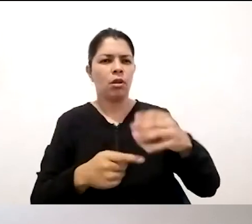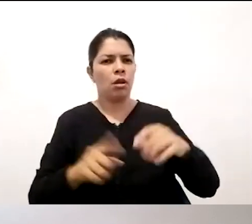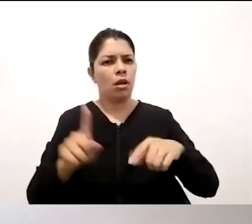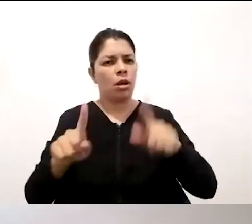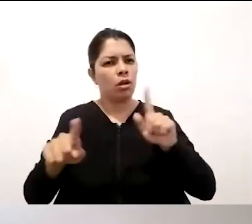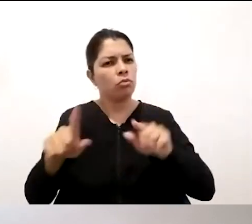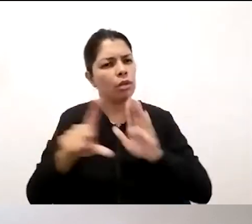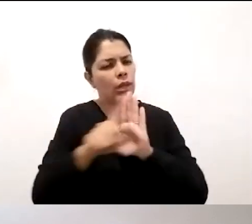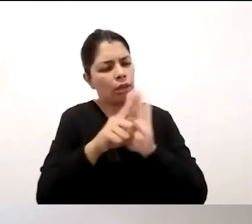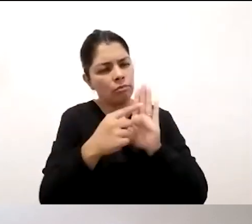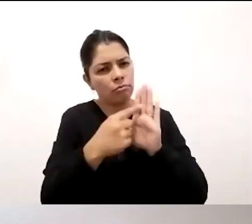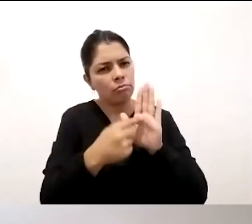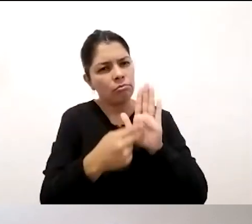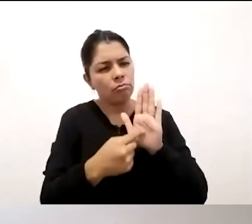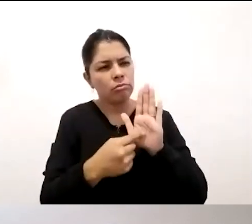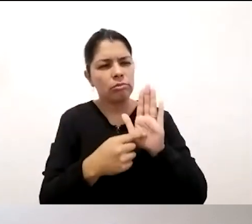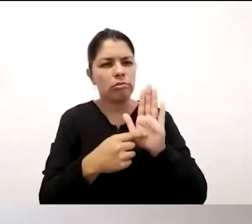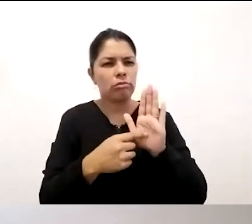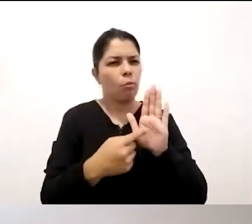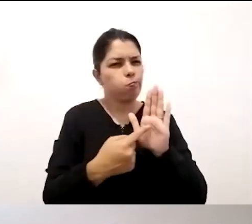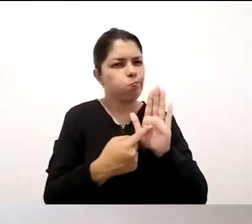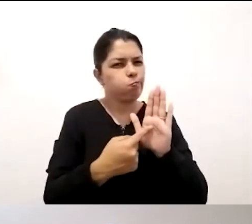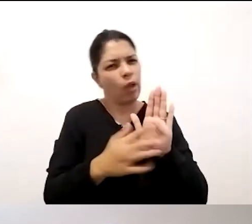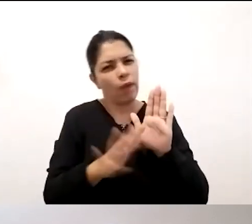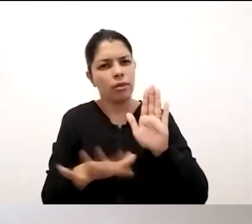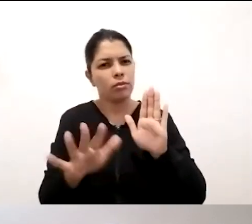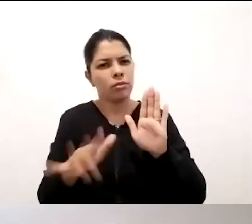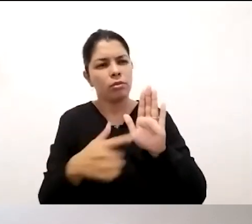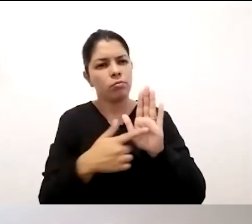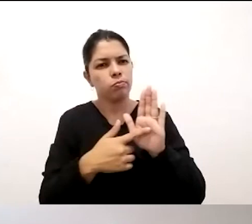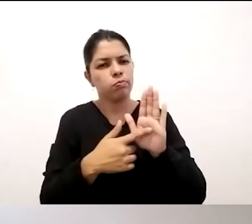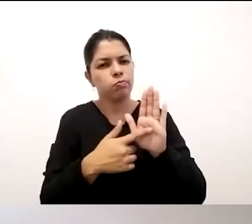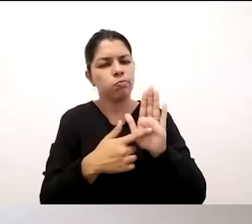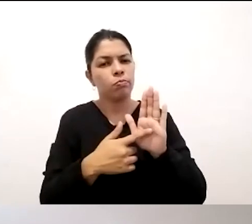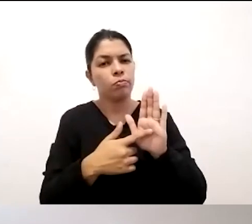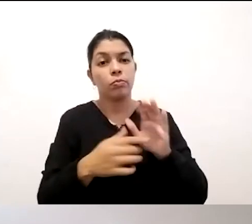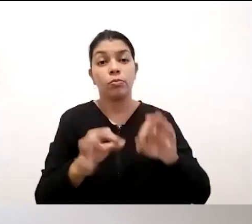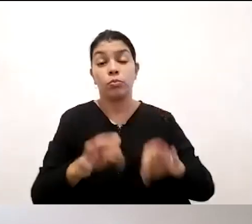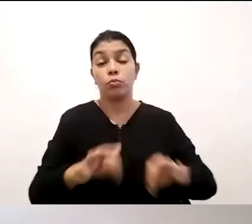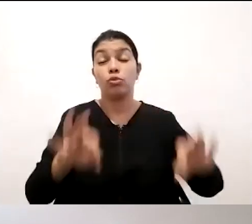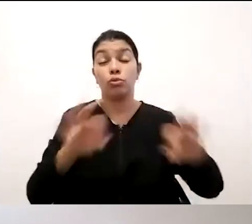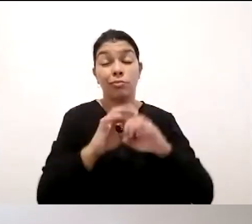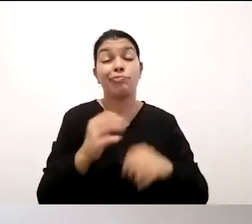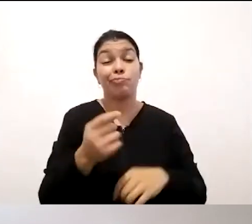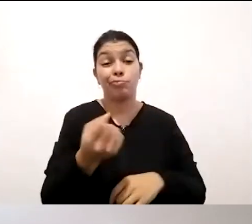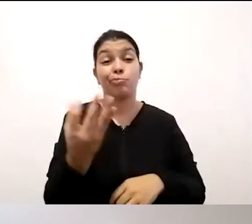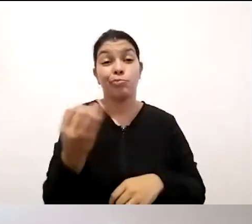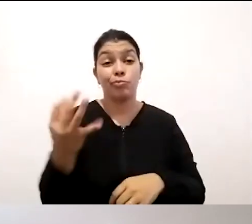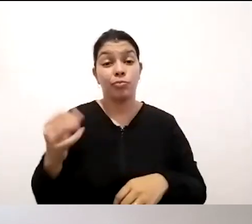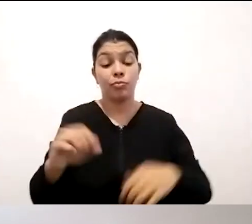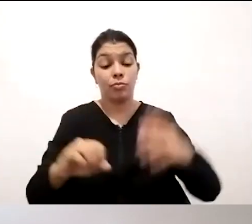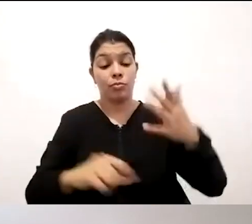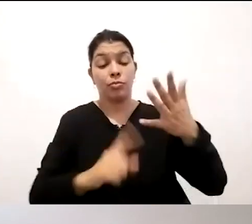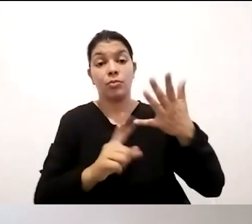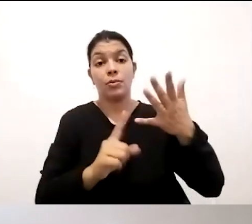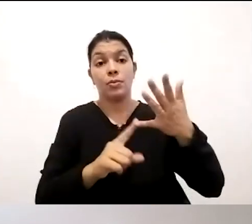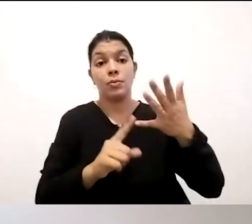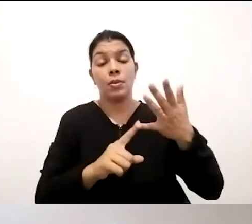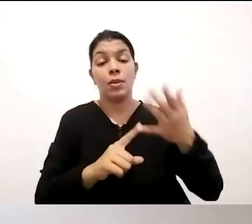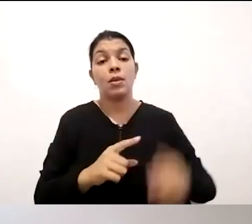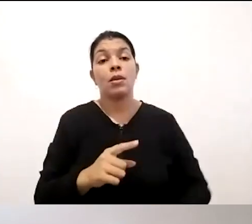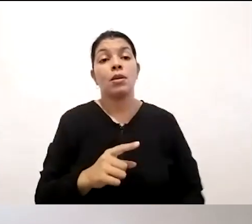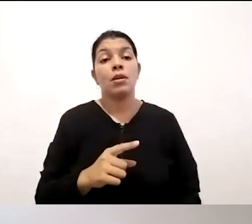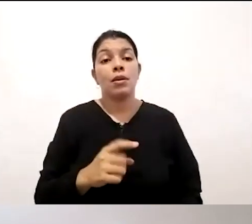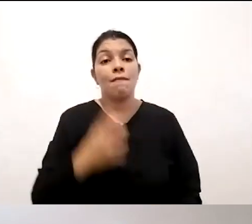no siempre se mencionan, pero sí están bien explícitos y son muy frecuentes. La primera es la violencia verbal, que está presente en